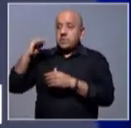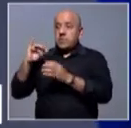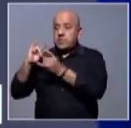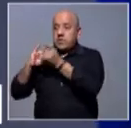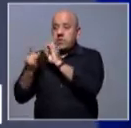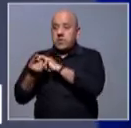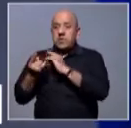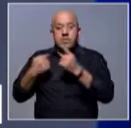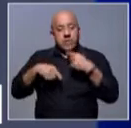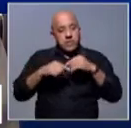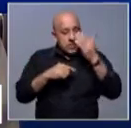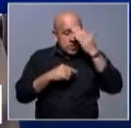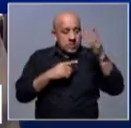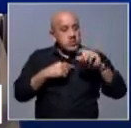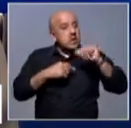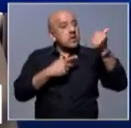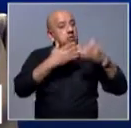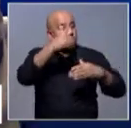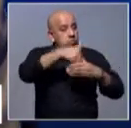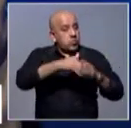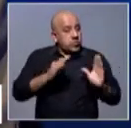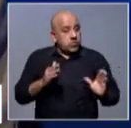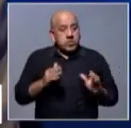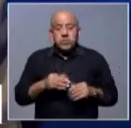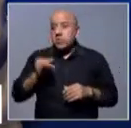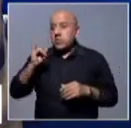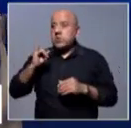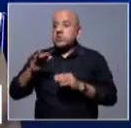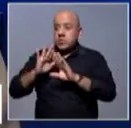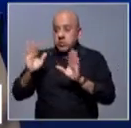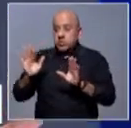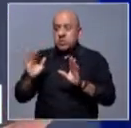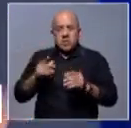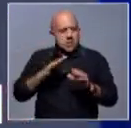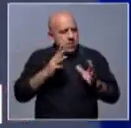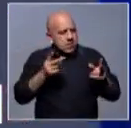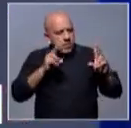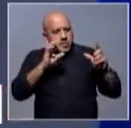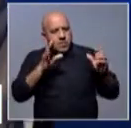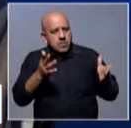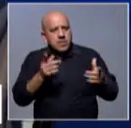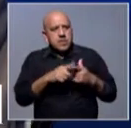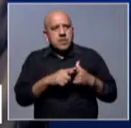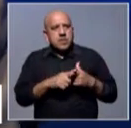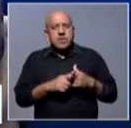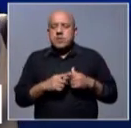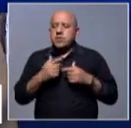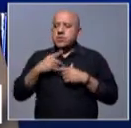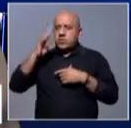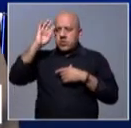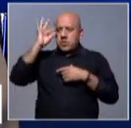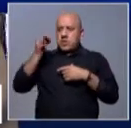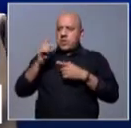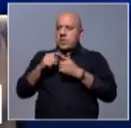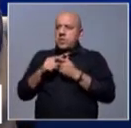se ganaron con votos esas mayorías por supuesto absolutamente legítimas no se ha demonizado el término lo que pasa que yo creo que en